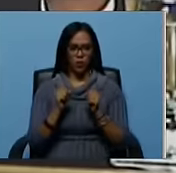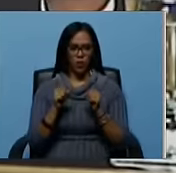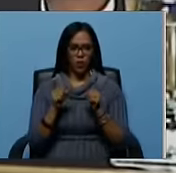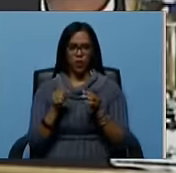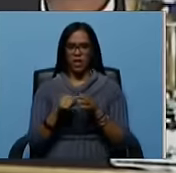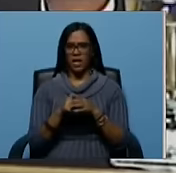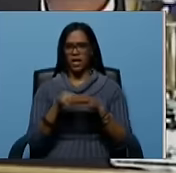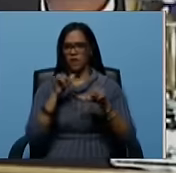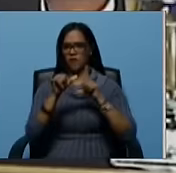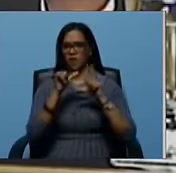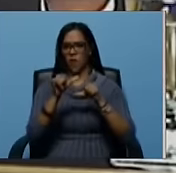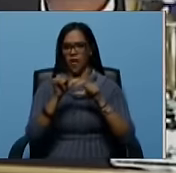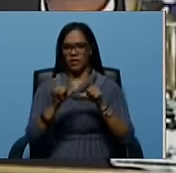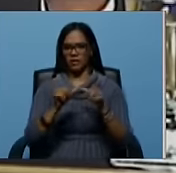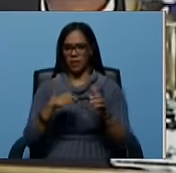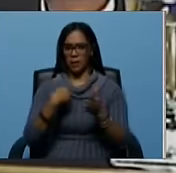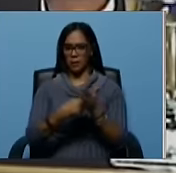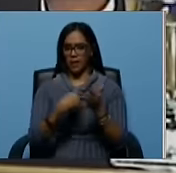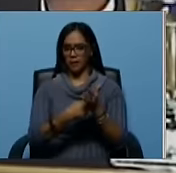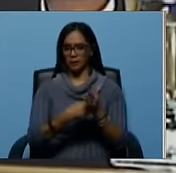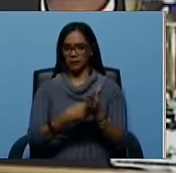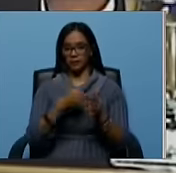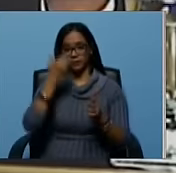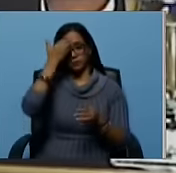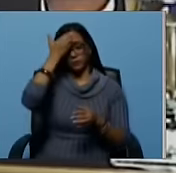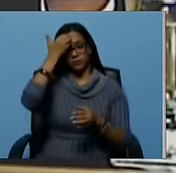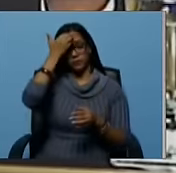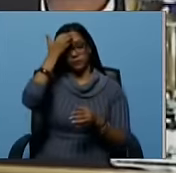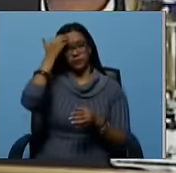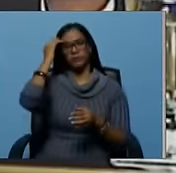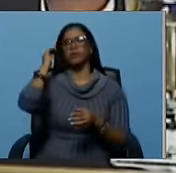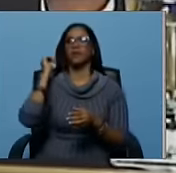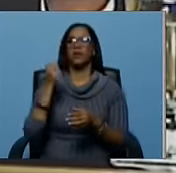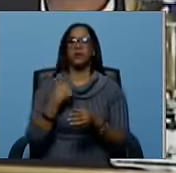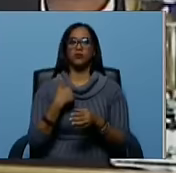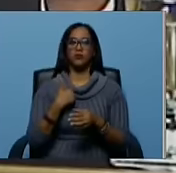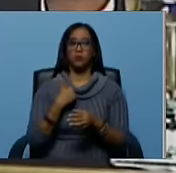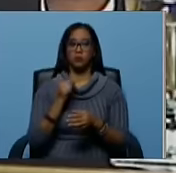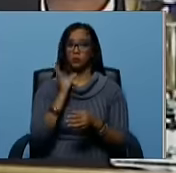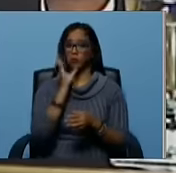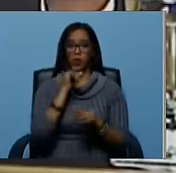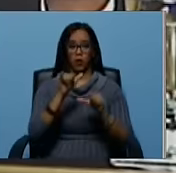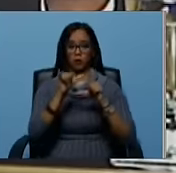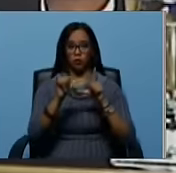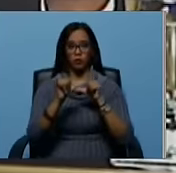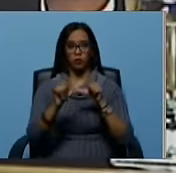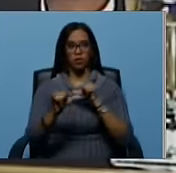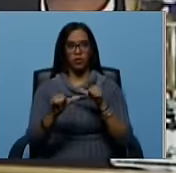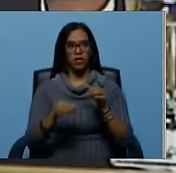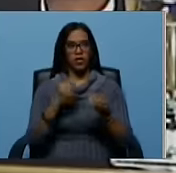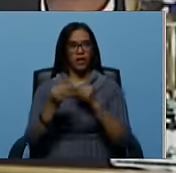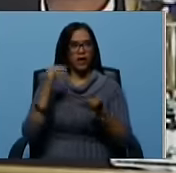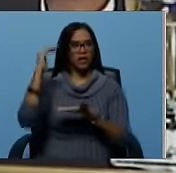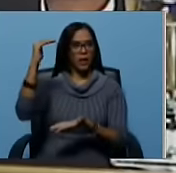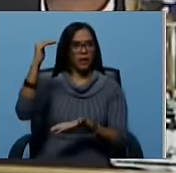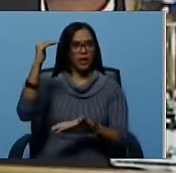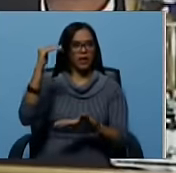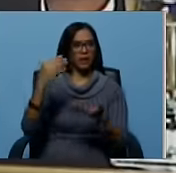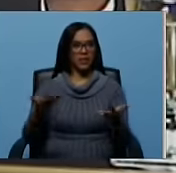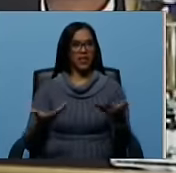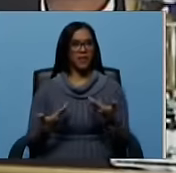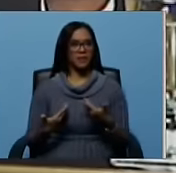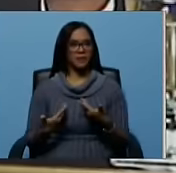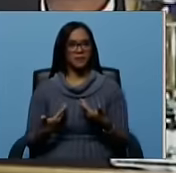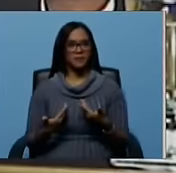dicen? Influencers. Ah, bueno, yo estoy sin canal de YouTube. ¿Qué voy a hacer yo con esa placa que me dieron ahora?